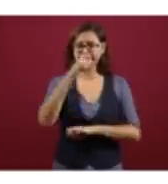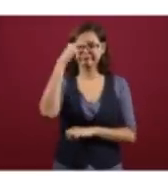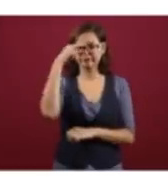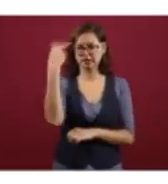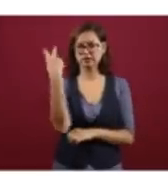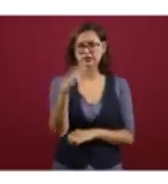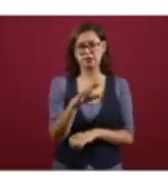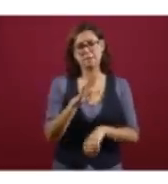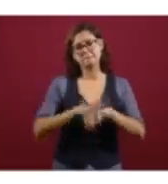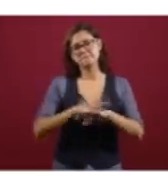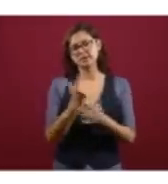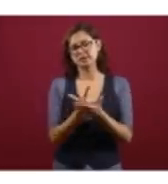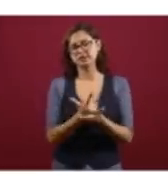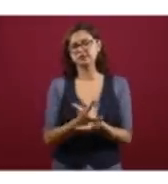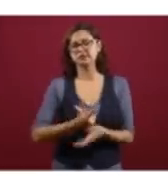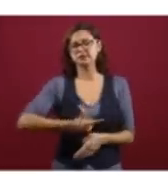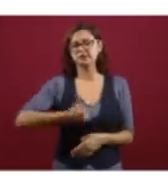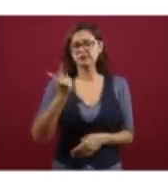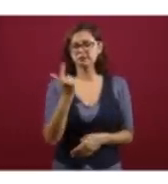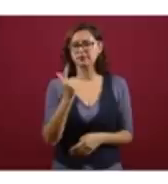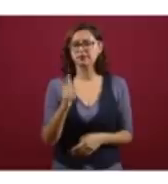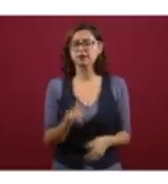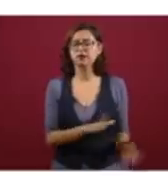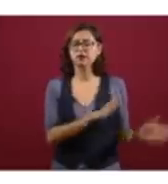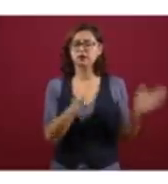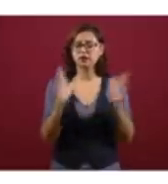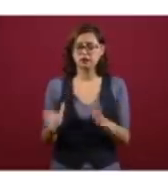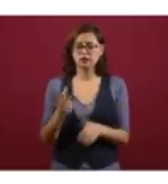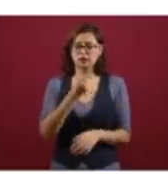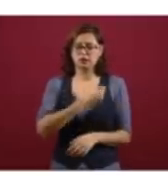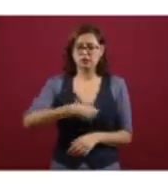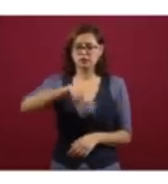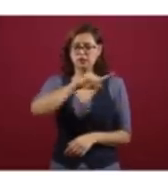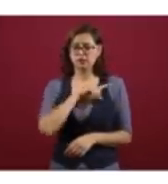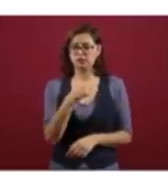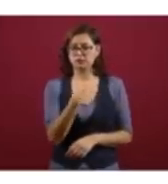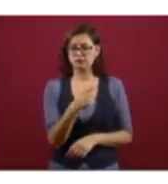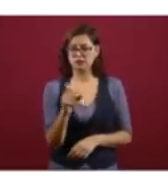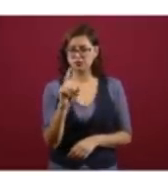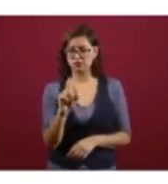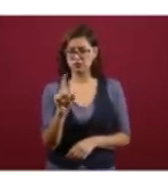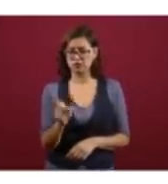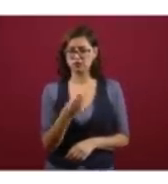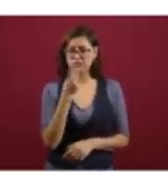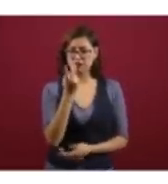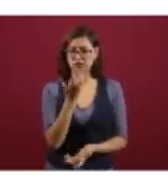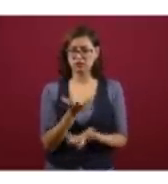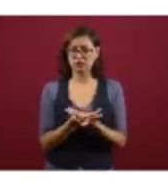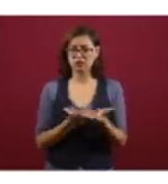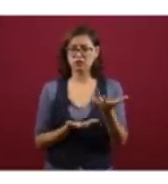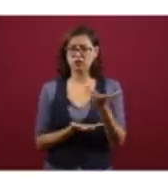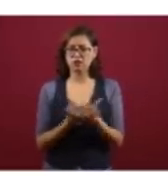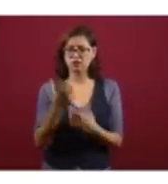hubo afectación importante. Luego, salud, 132 acciones, y en el caso de cultura,